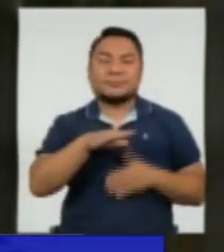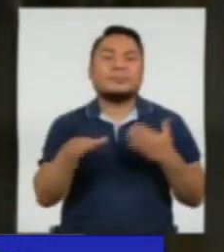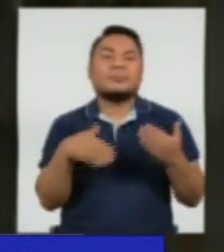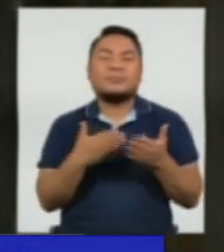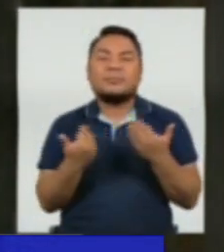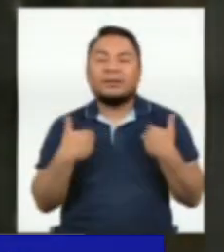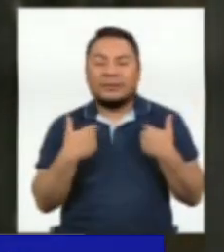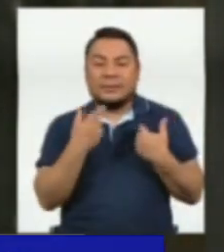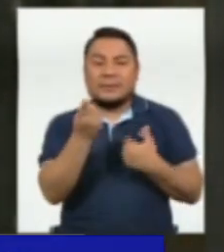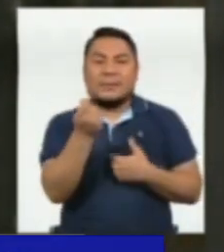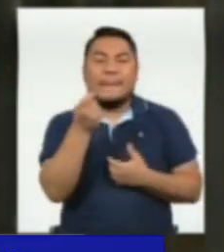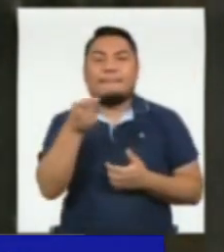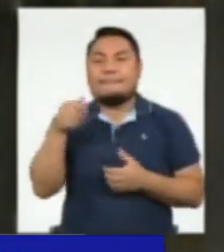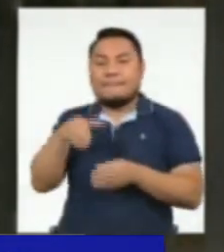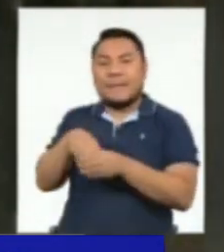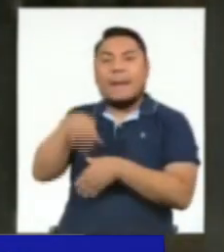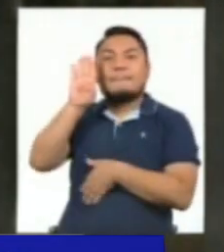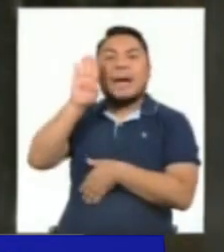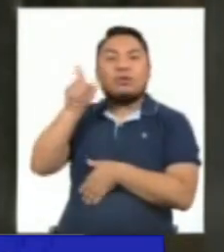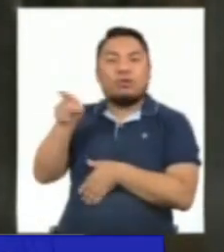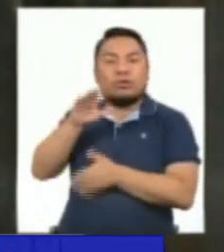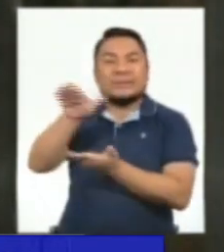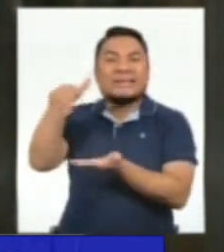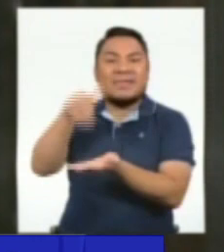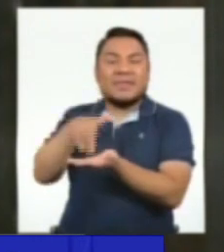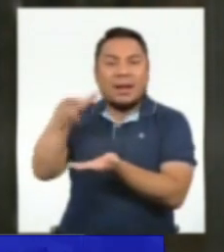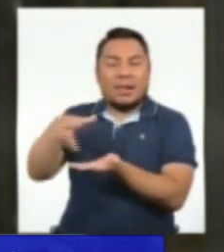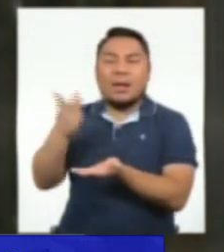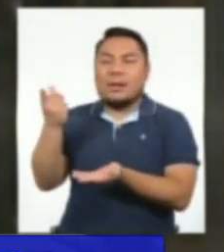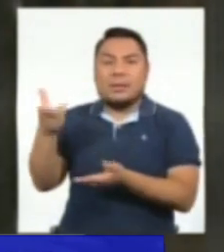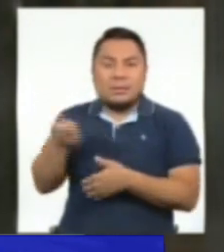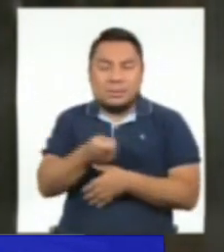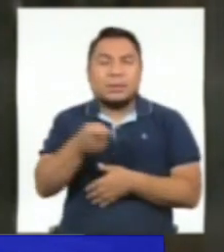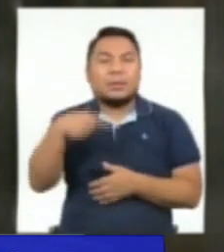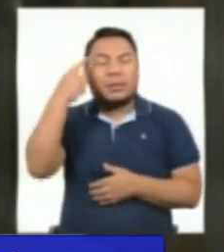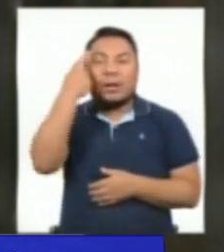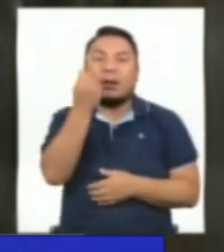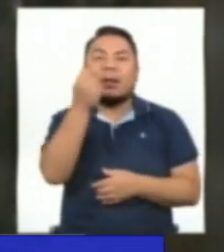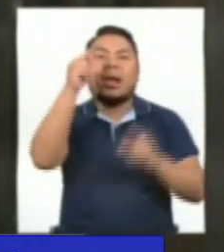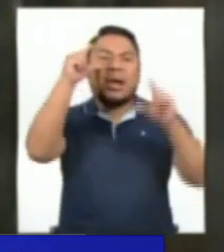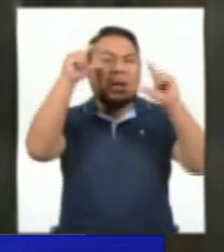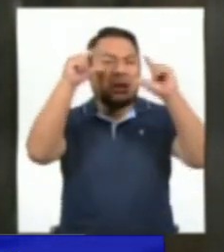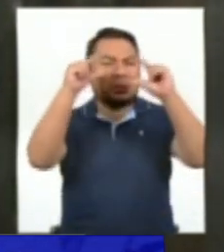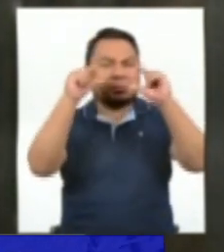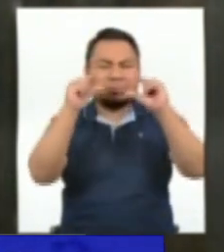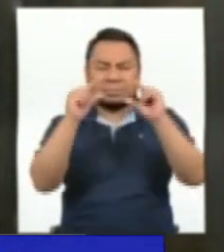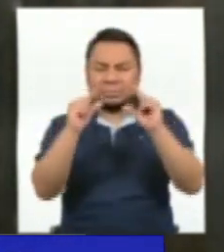espera que sean tasas en muy buenas condiciones. Muchísimas gracias, presidente.